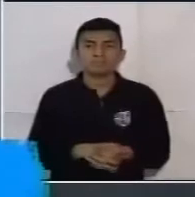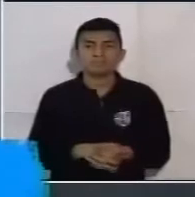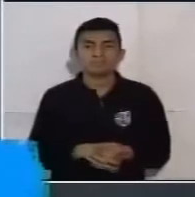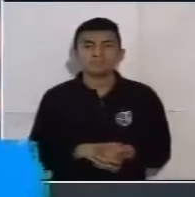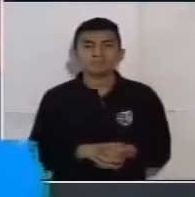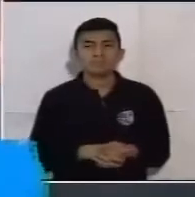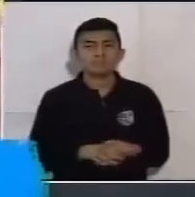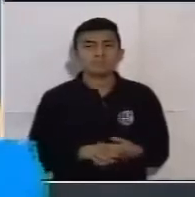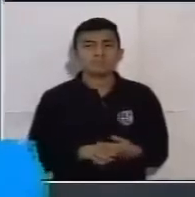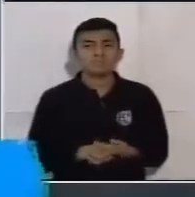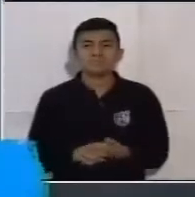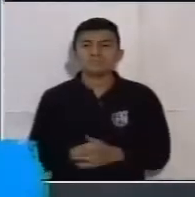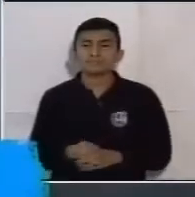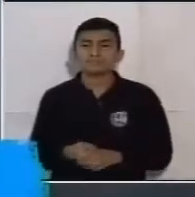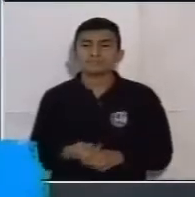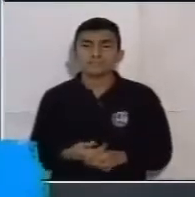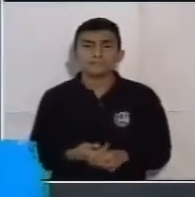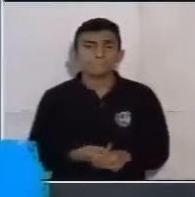¿Estamos bien ahí?